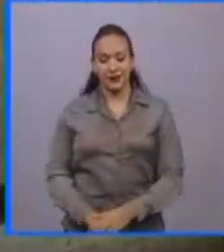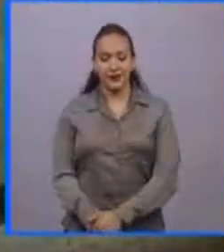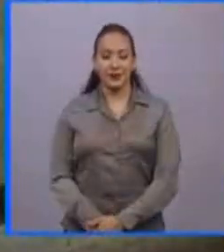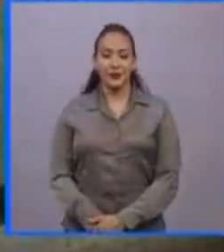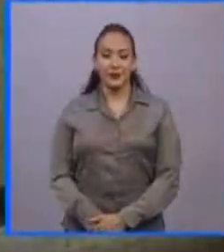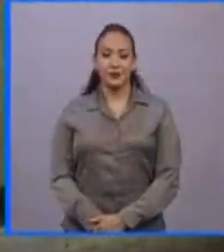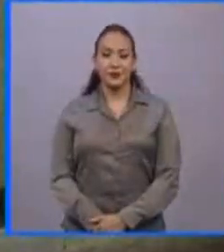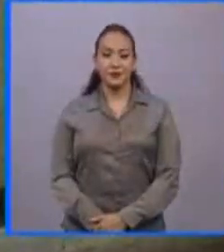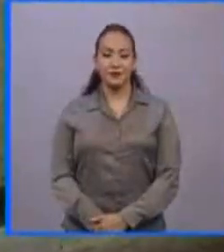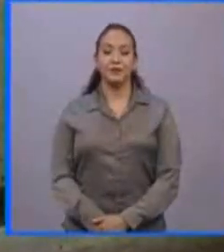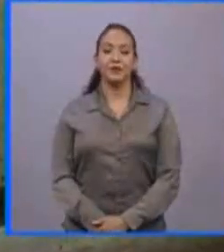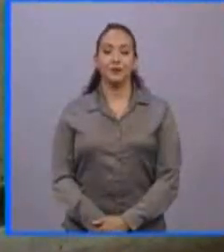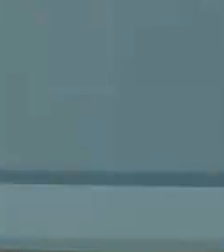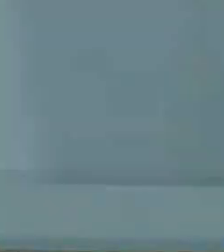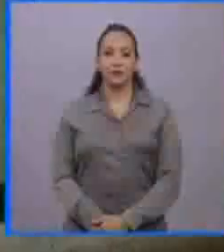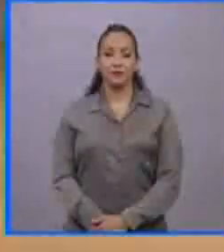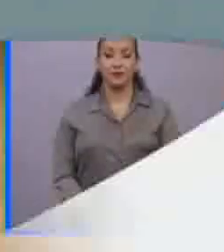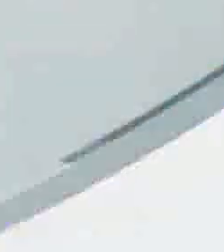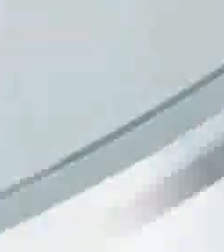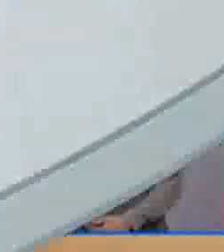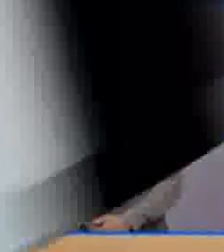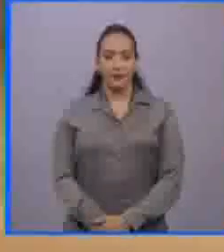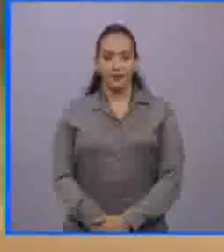Judicial de la Federación.